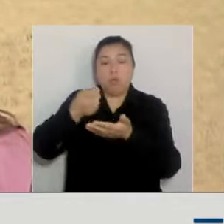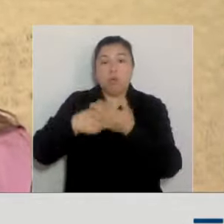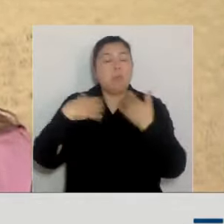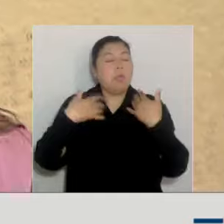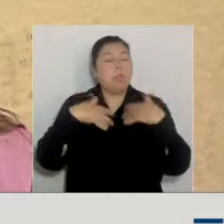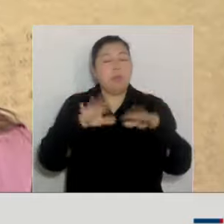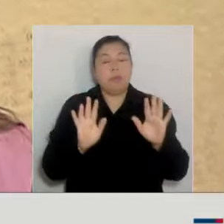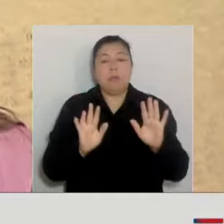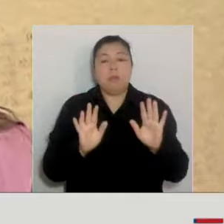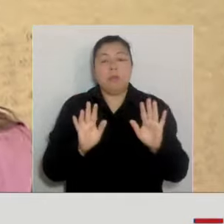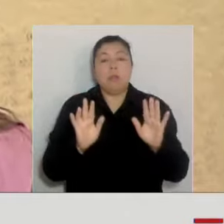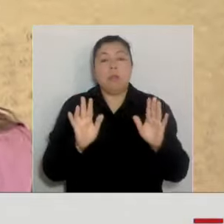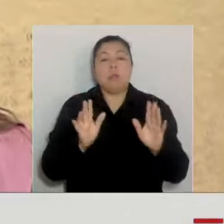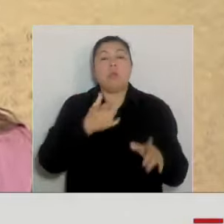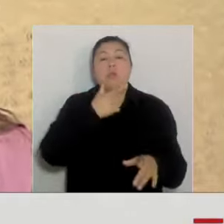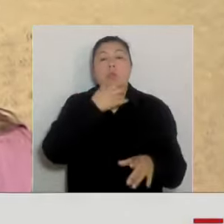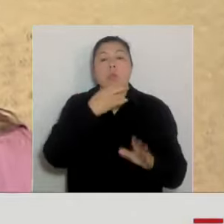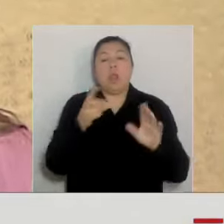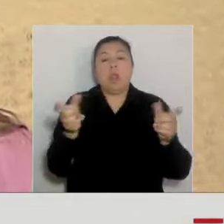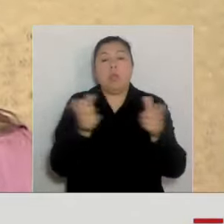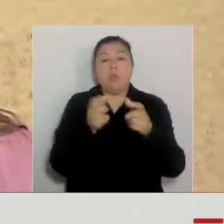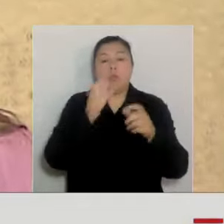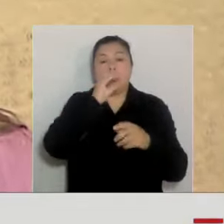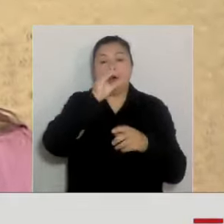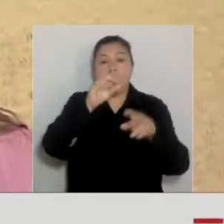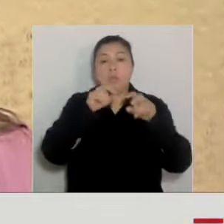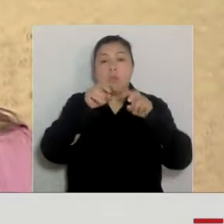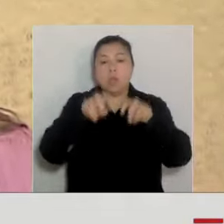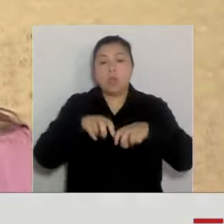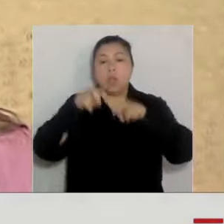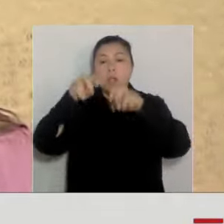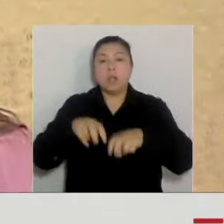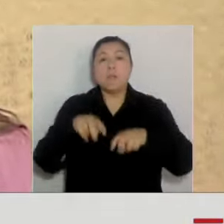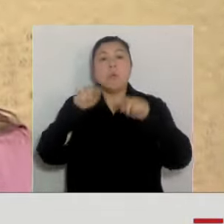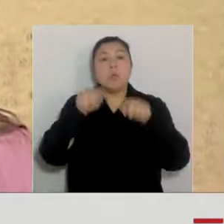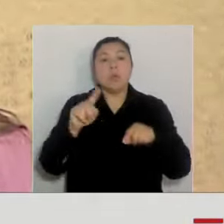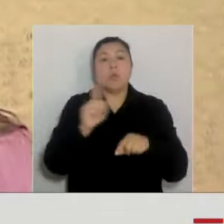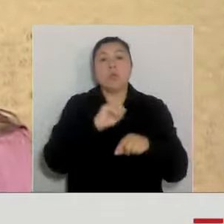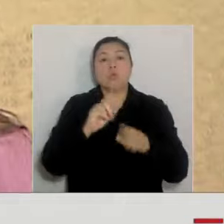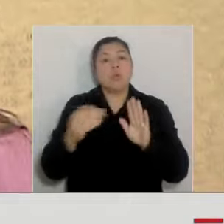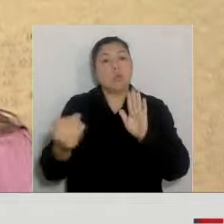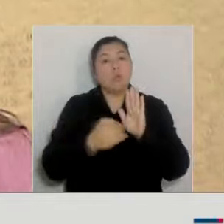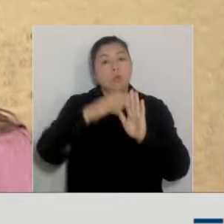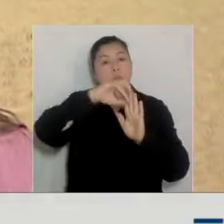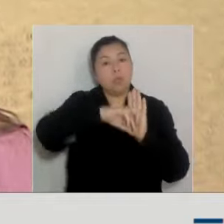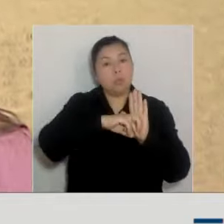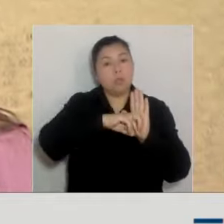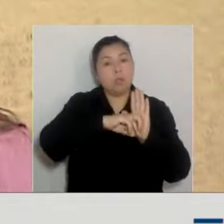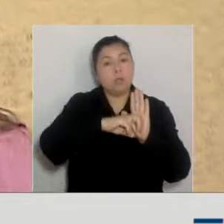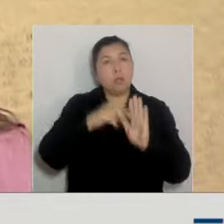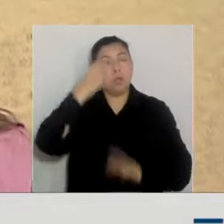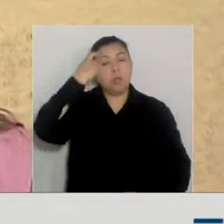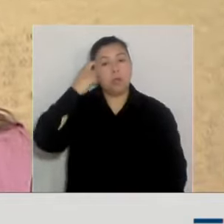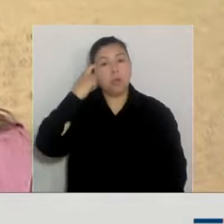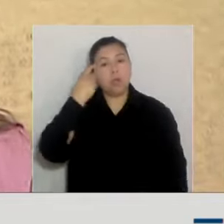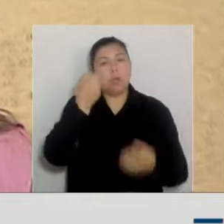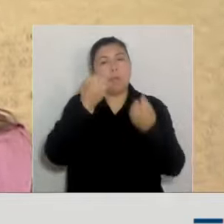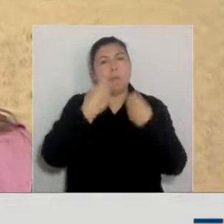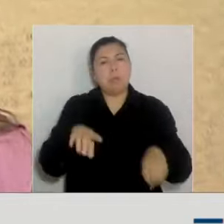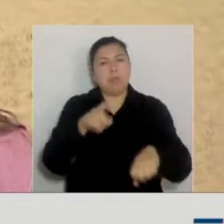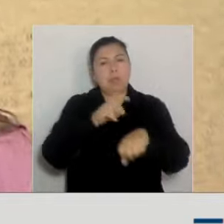se quiso colocar en la comisión de agricultura es por eso que no voy a apoyar este proyecto Me parece que perdemos el tiempo